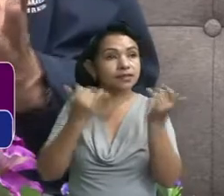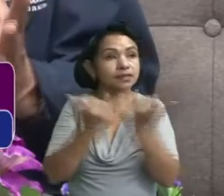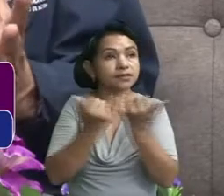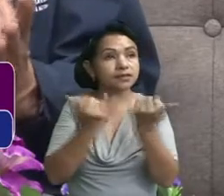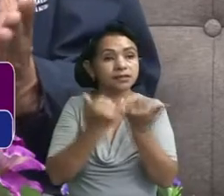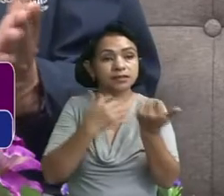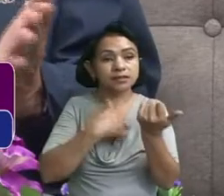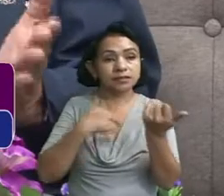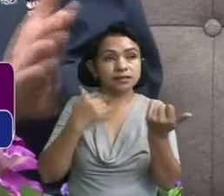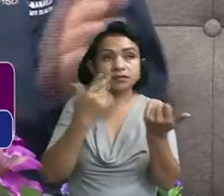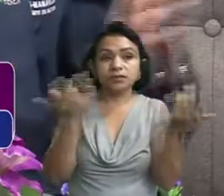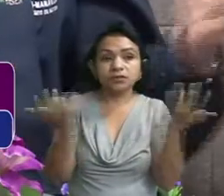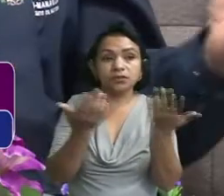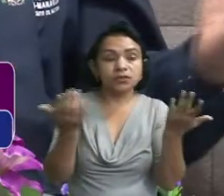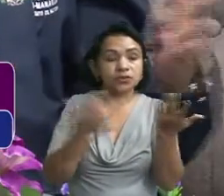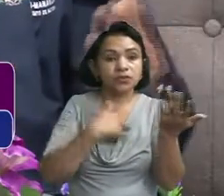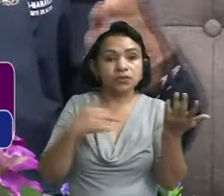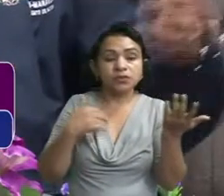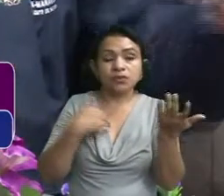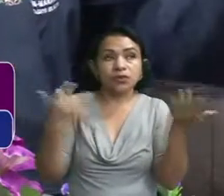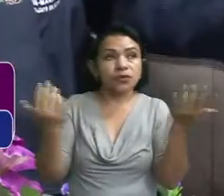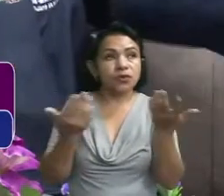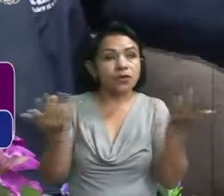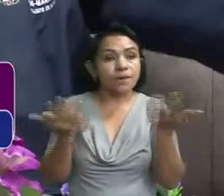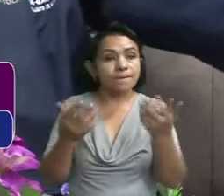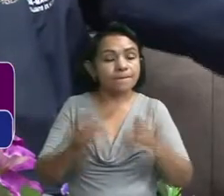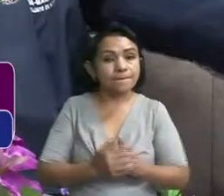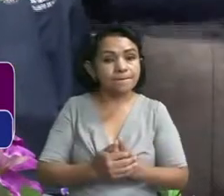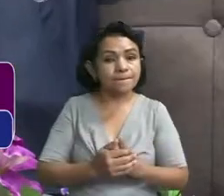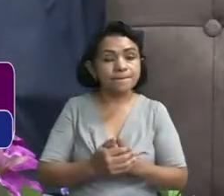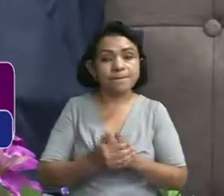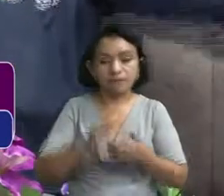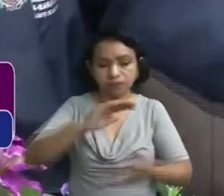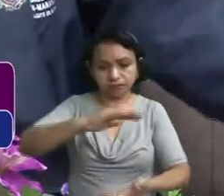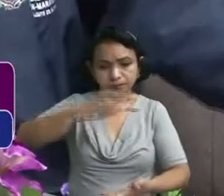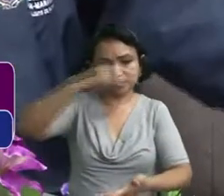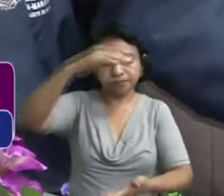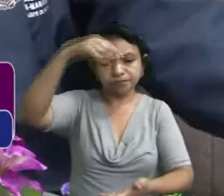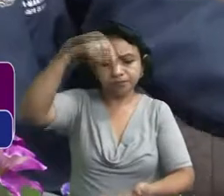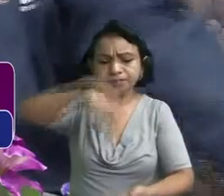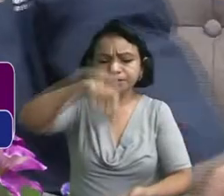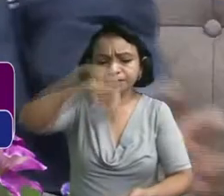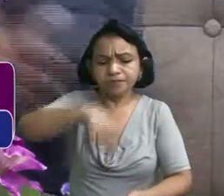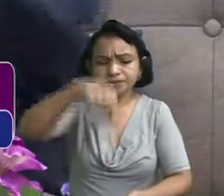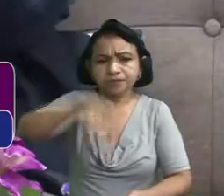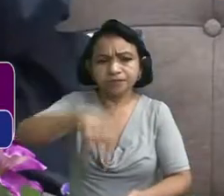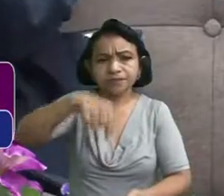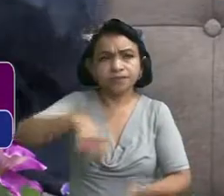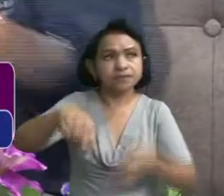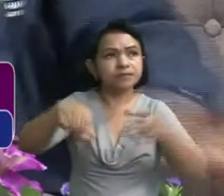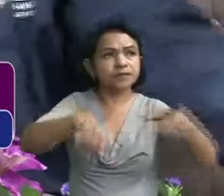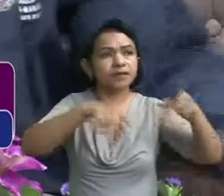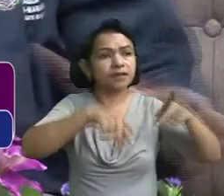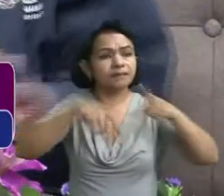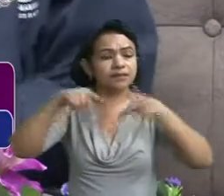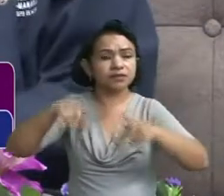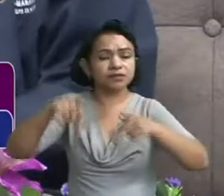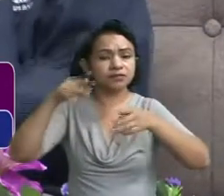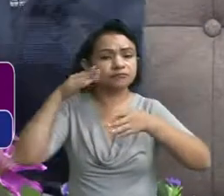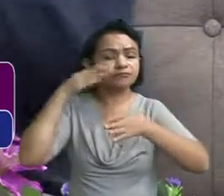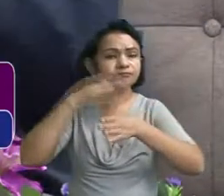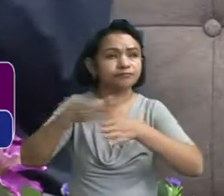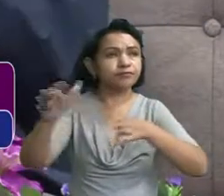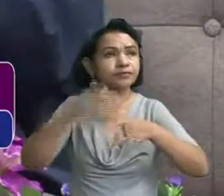porque sacar, digamos, del baúl, del fondo ahí, del barril, a la gente que estaba totalmente excluida,